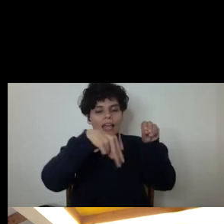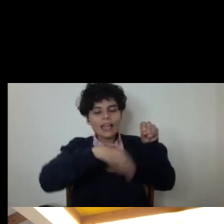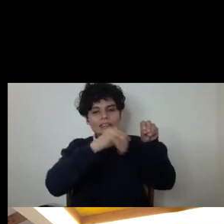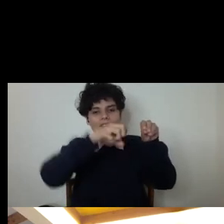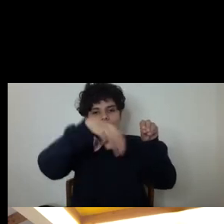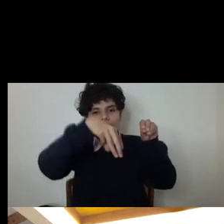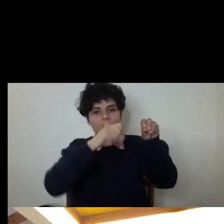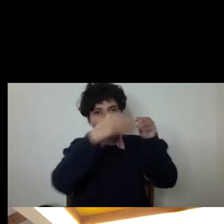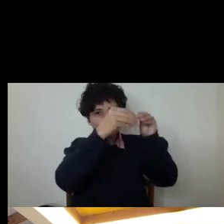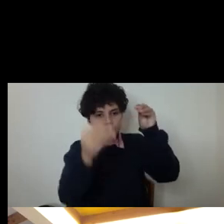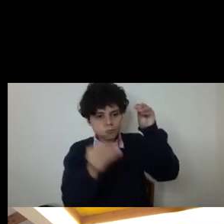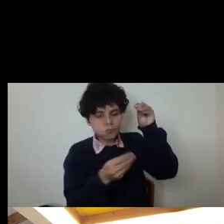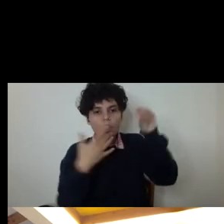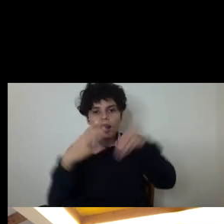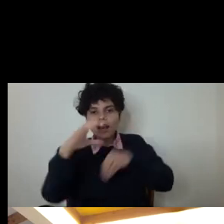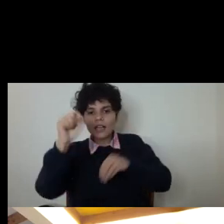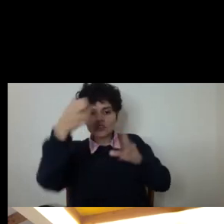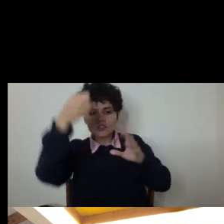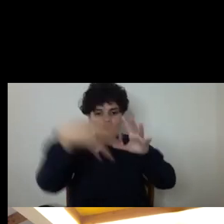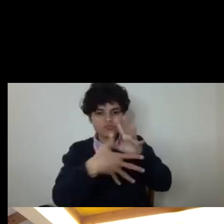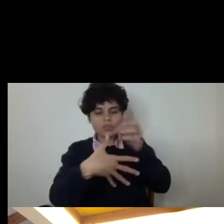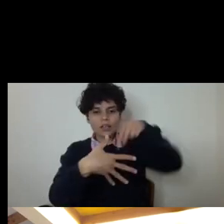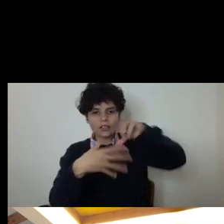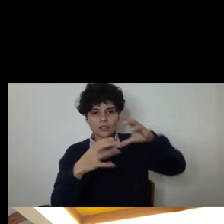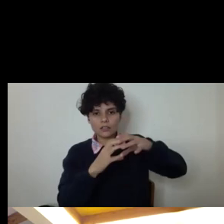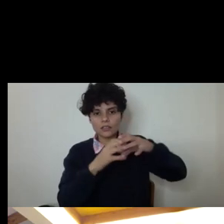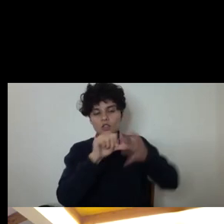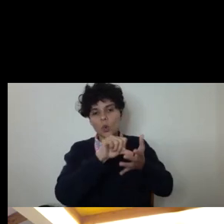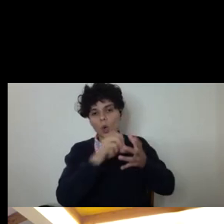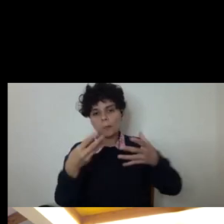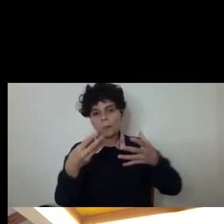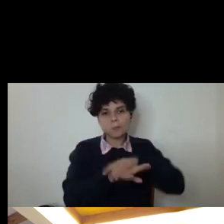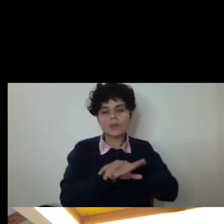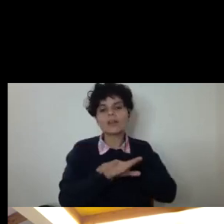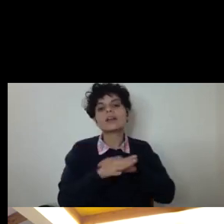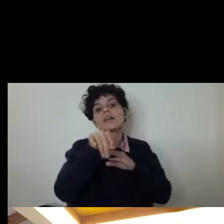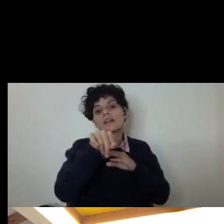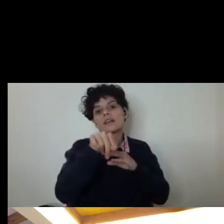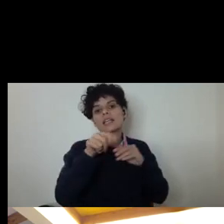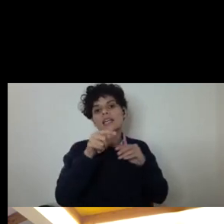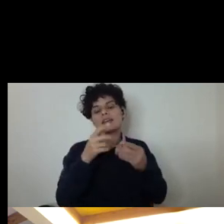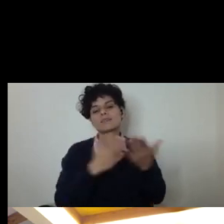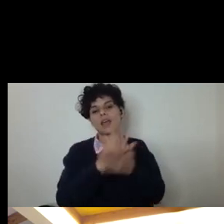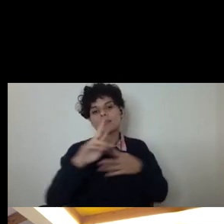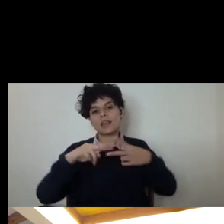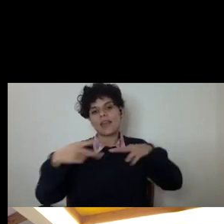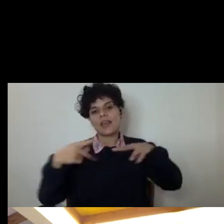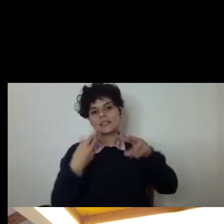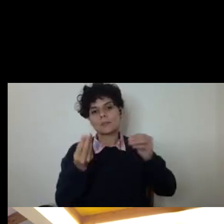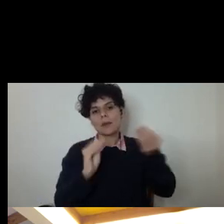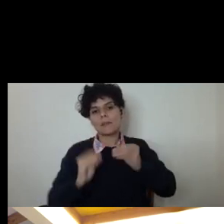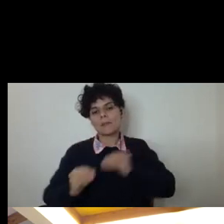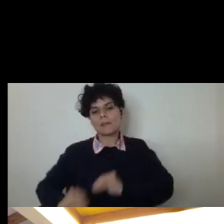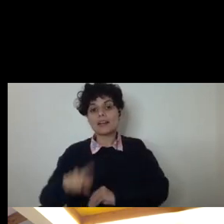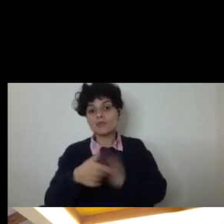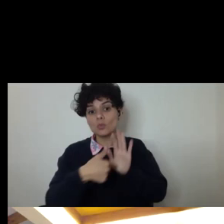núcleo en respuesta a la entrada de calcio al citoplasma, activan la transcripción de genes. Y lo que les quiero